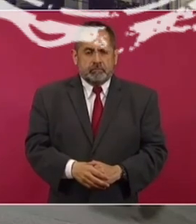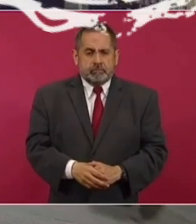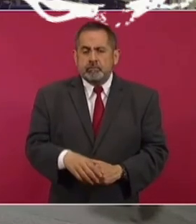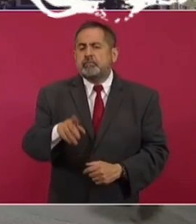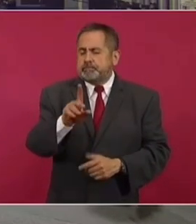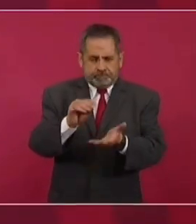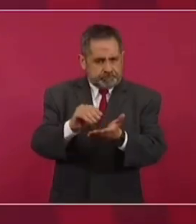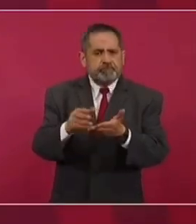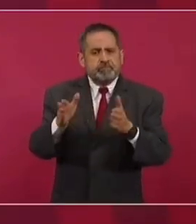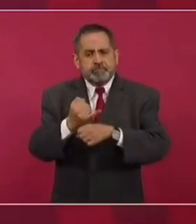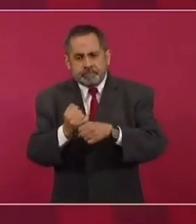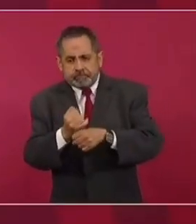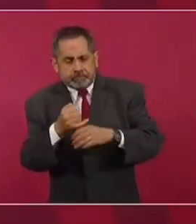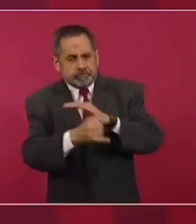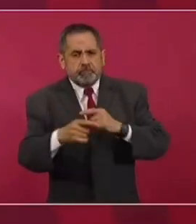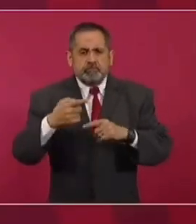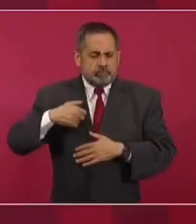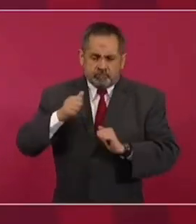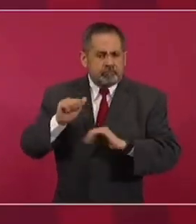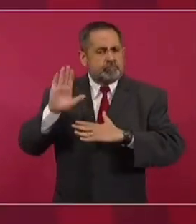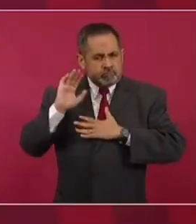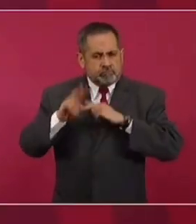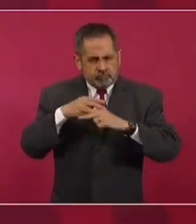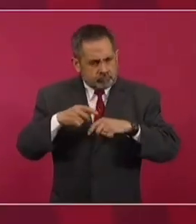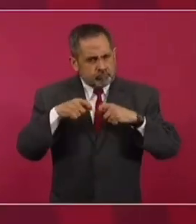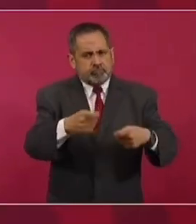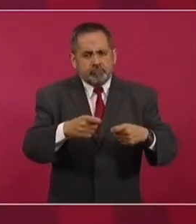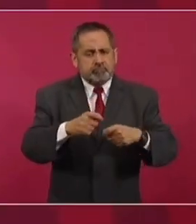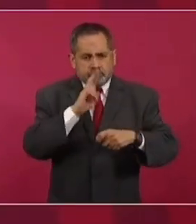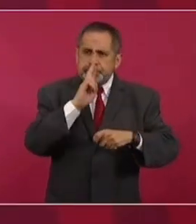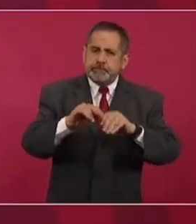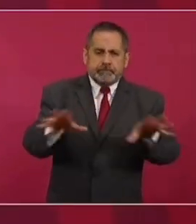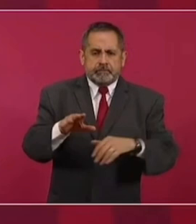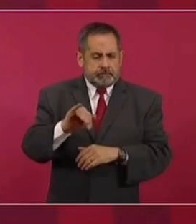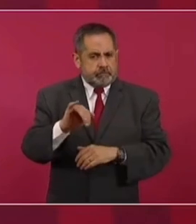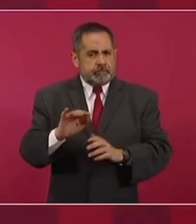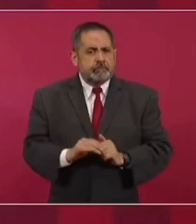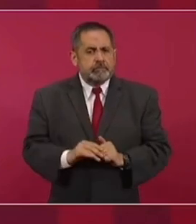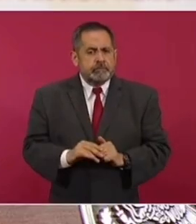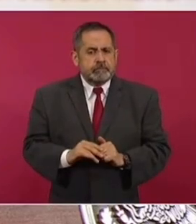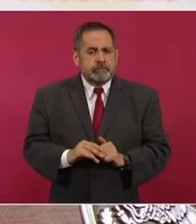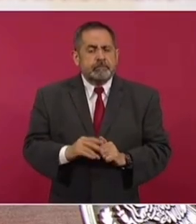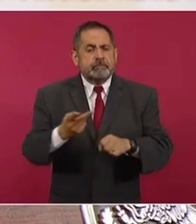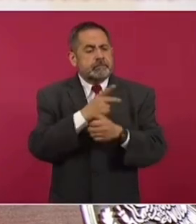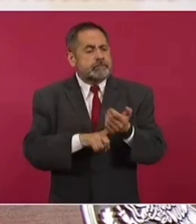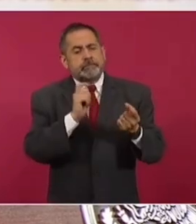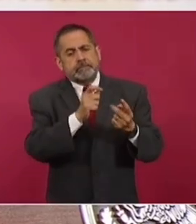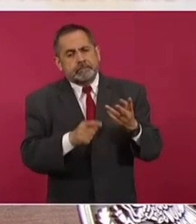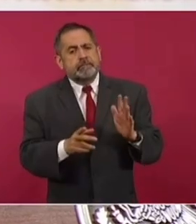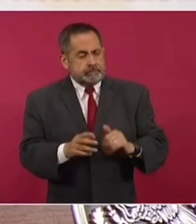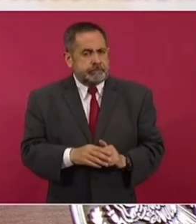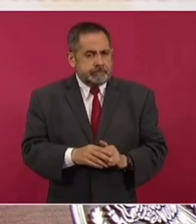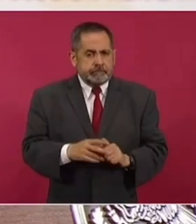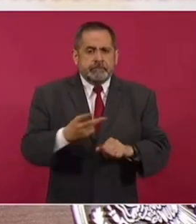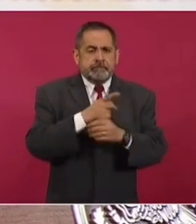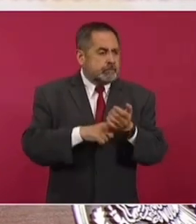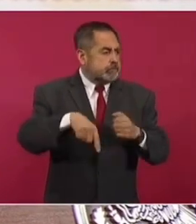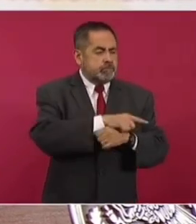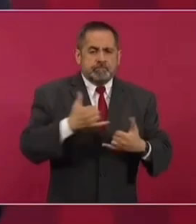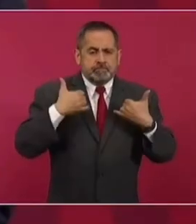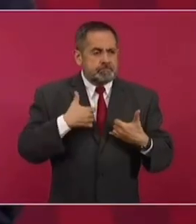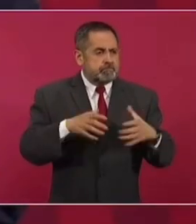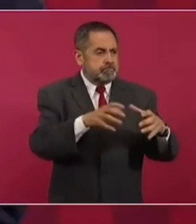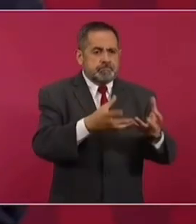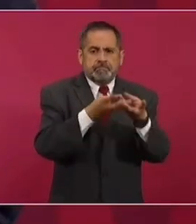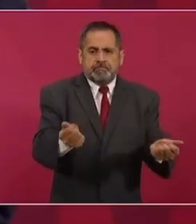Bueno, está abierta la investigación. Es un compromiso que tenemos de dar a conocer lo que sucedió con la desaparición de los